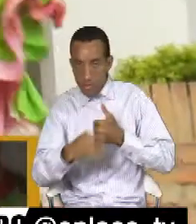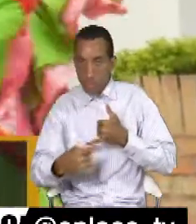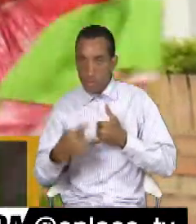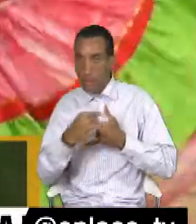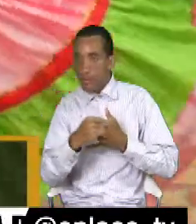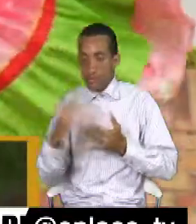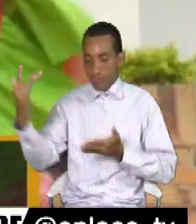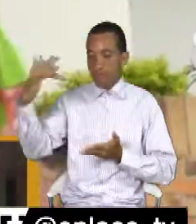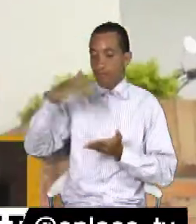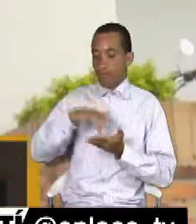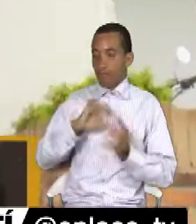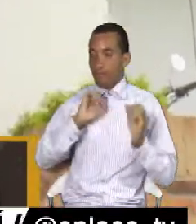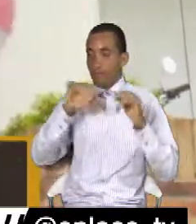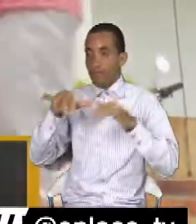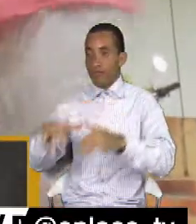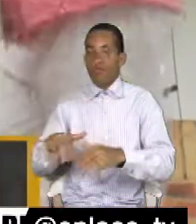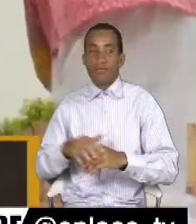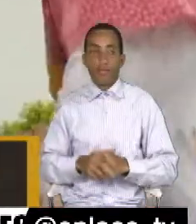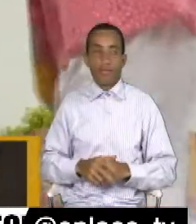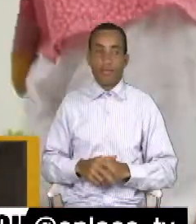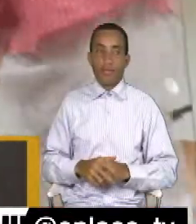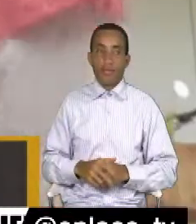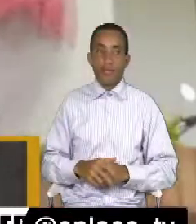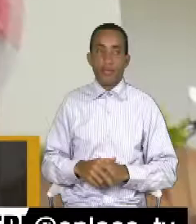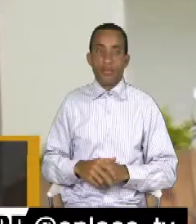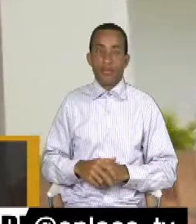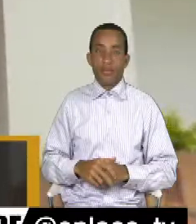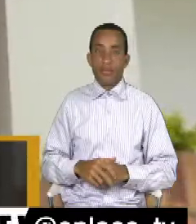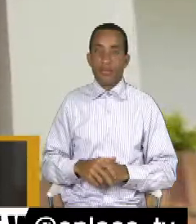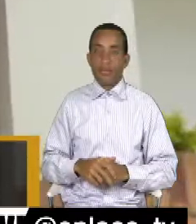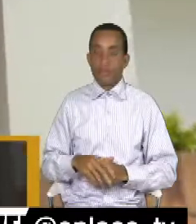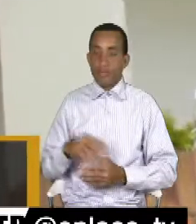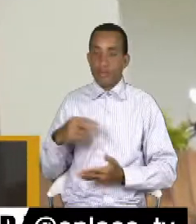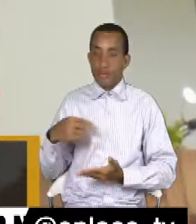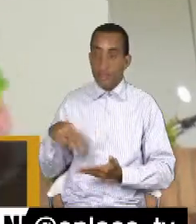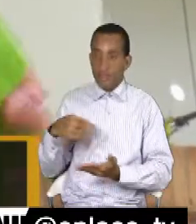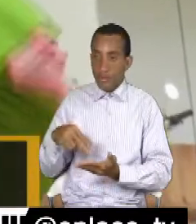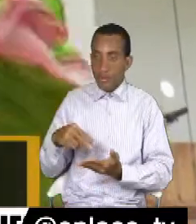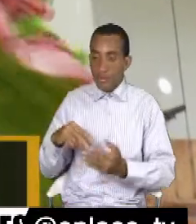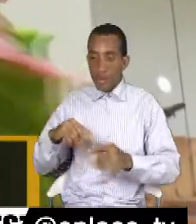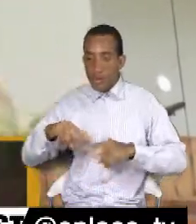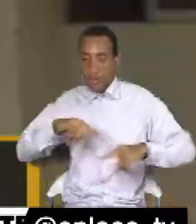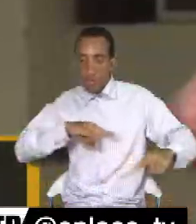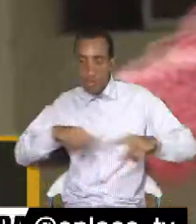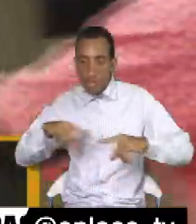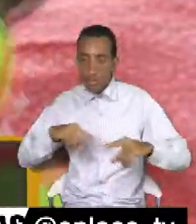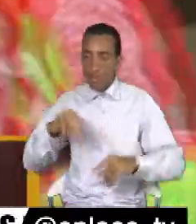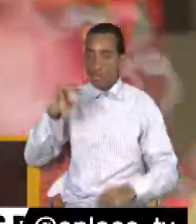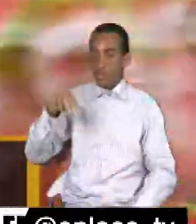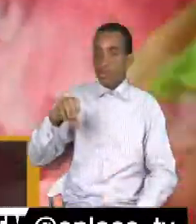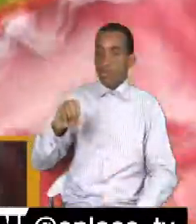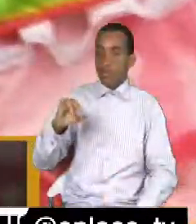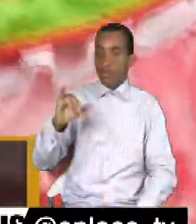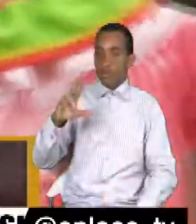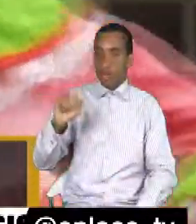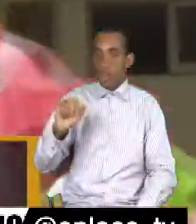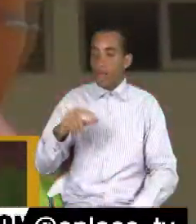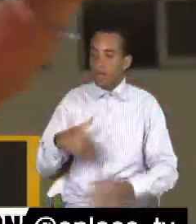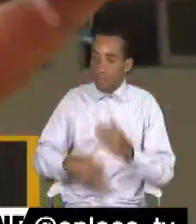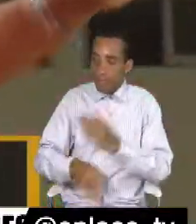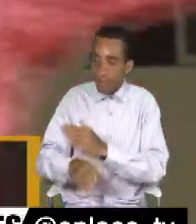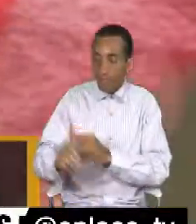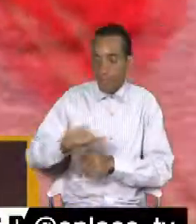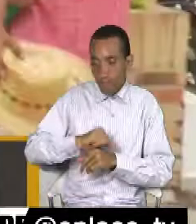mí me decía mi madre, no te vayas. Bajo la dirección de Mayra Gazabón, esta pareja sigue en su preparación.